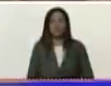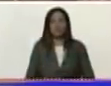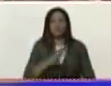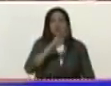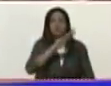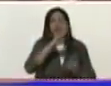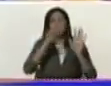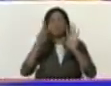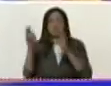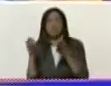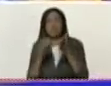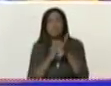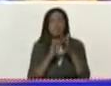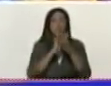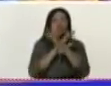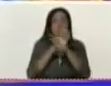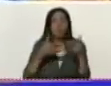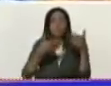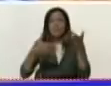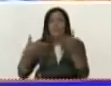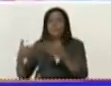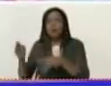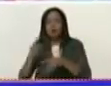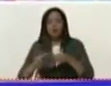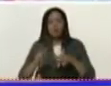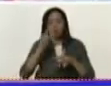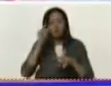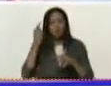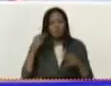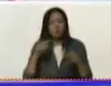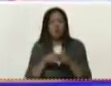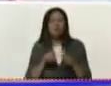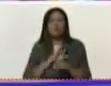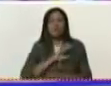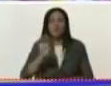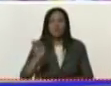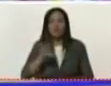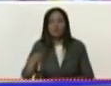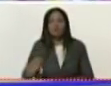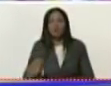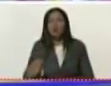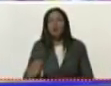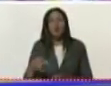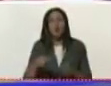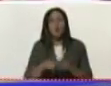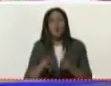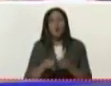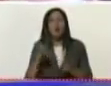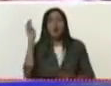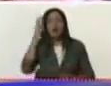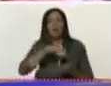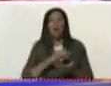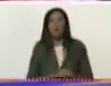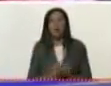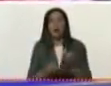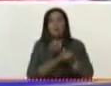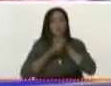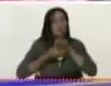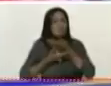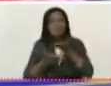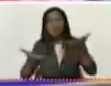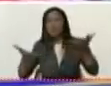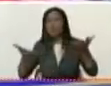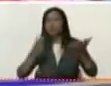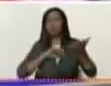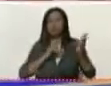477 mil juguetes a los niños y niñas de la patria del estado de Aragua, llenos de alegría, llenos de amor. Ya distribuimos, mi